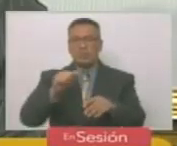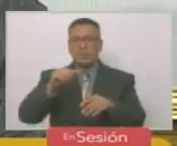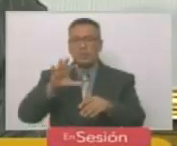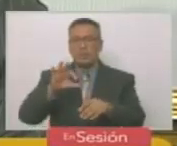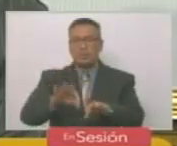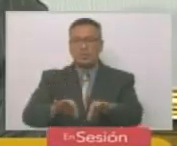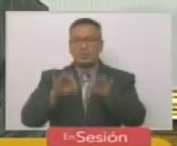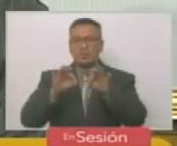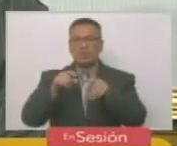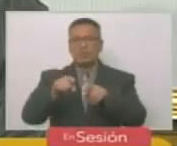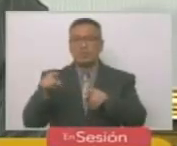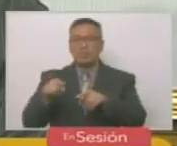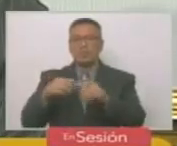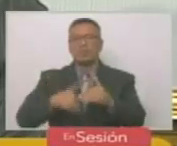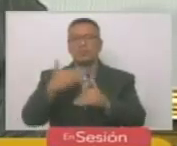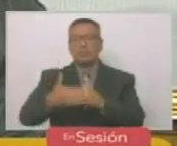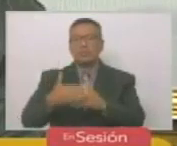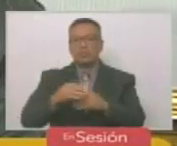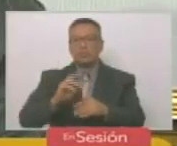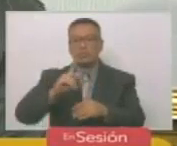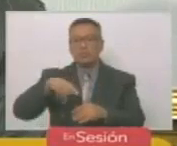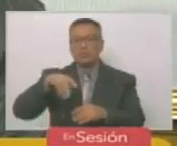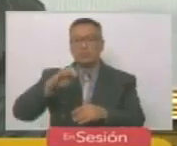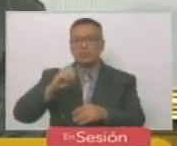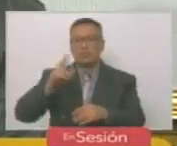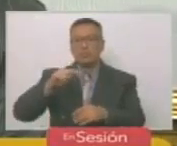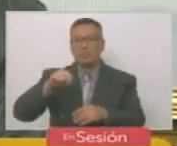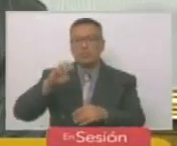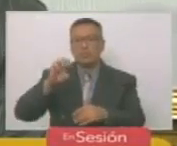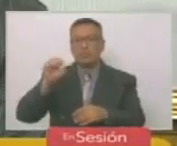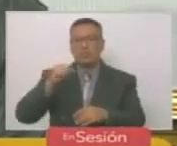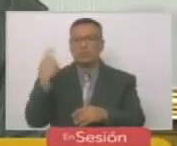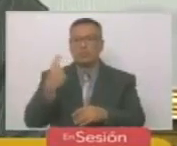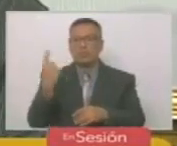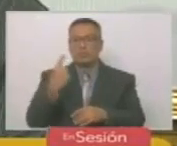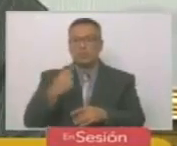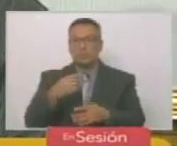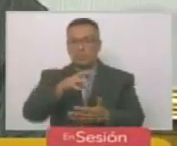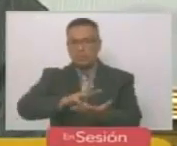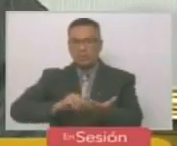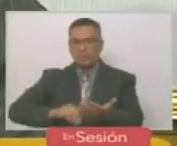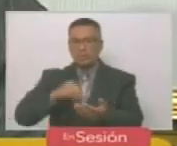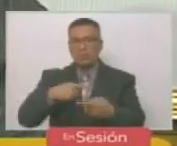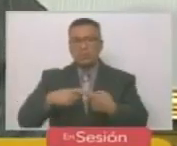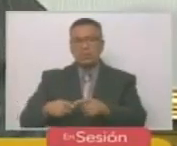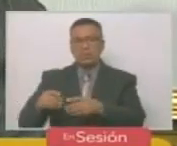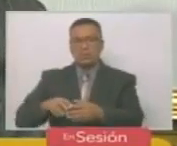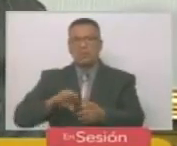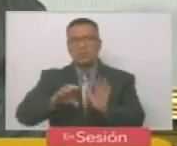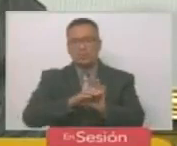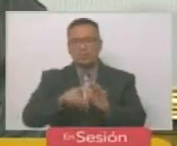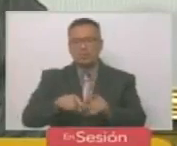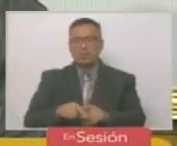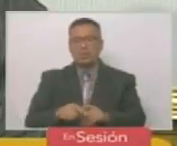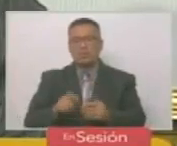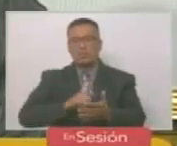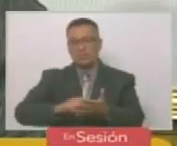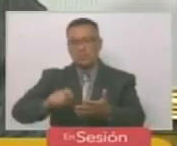interesado después de la palabra penales. Quedaría, únicamente se pedirán copias simples o certificadas del